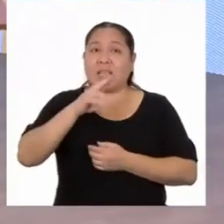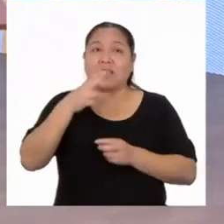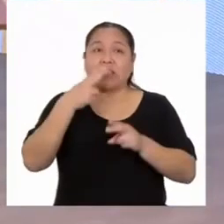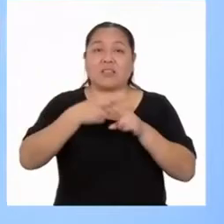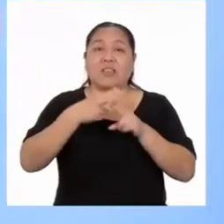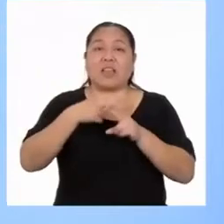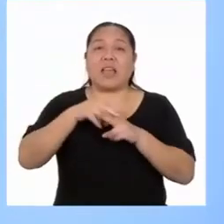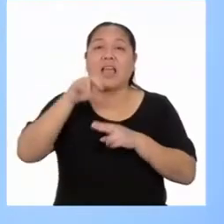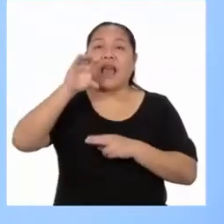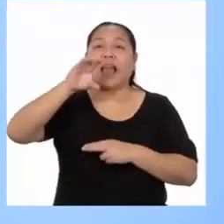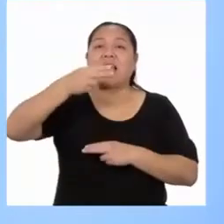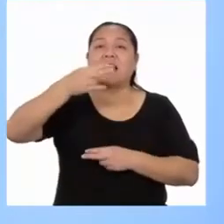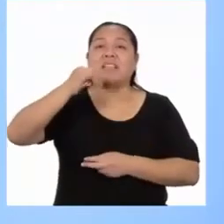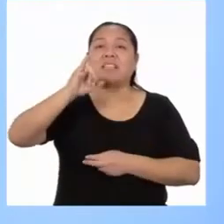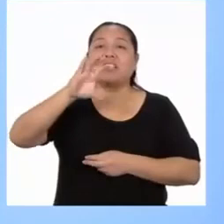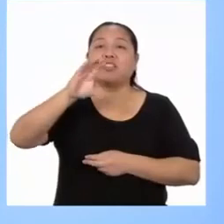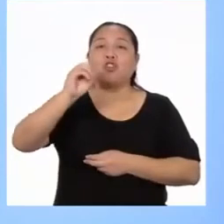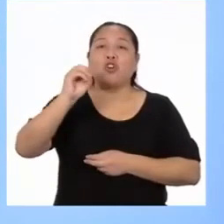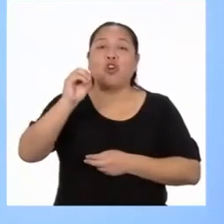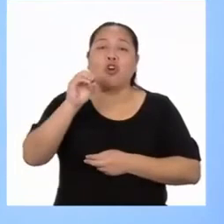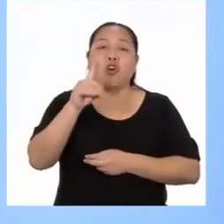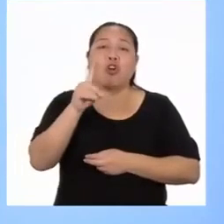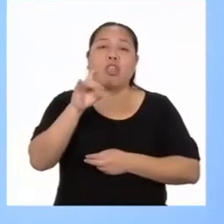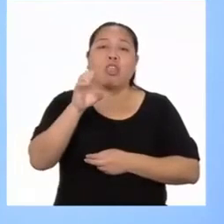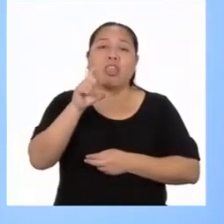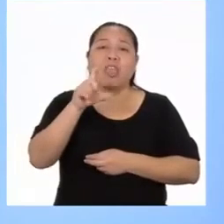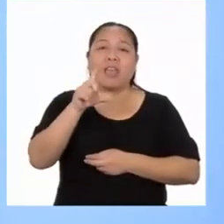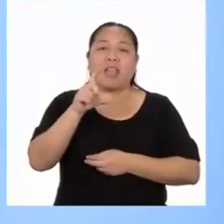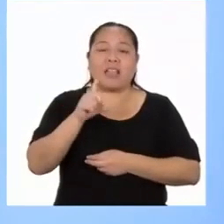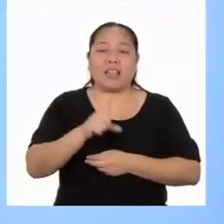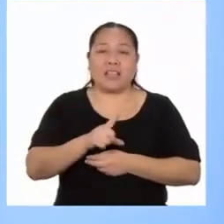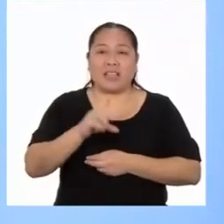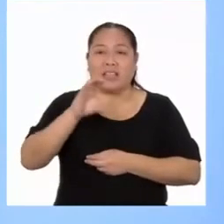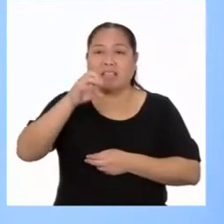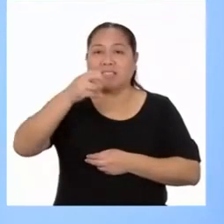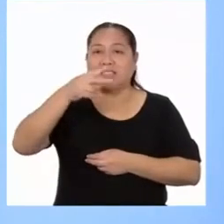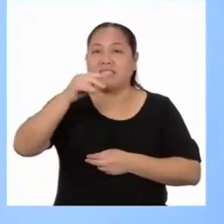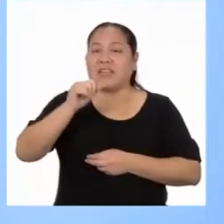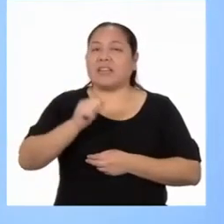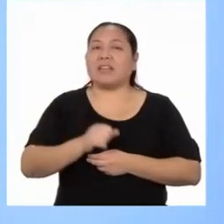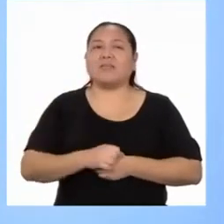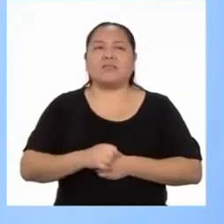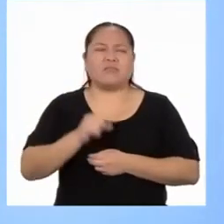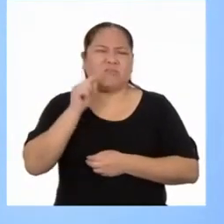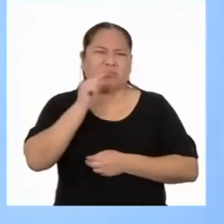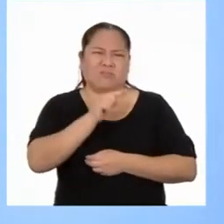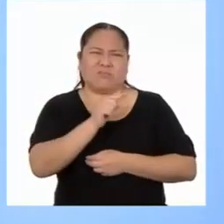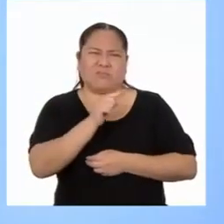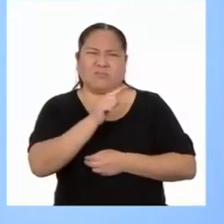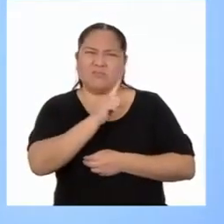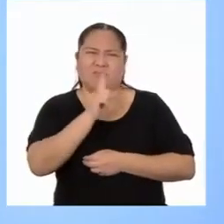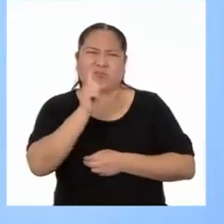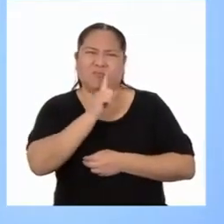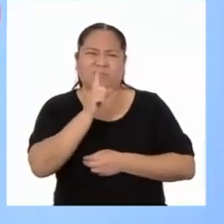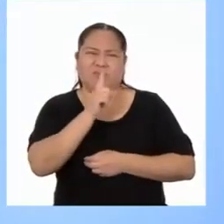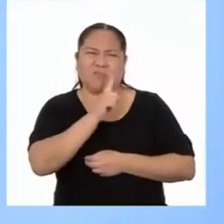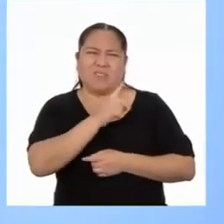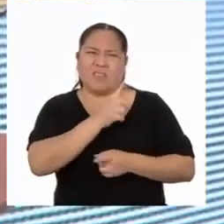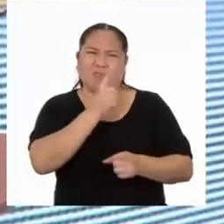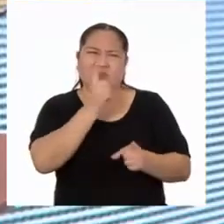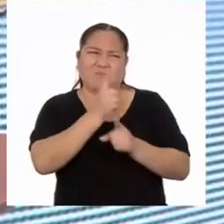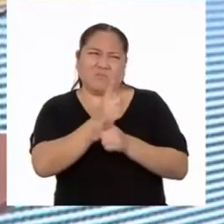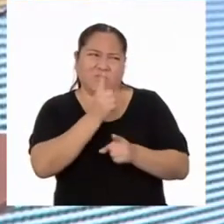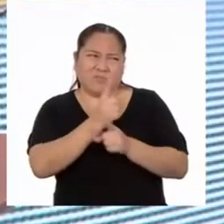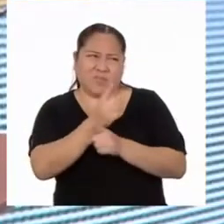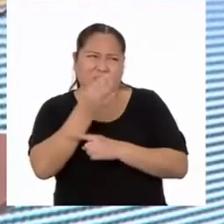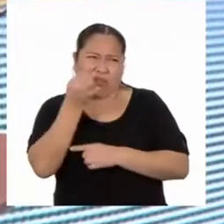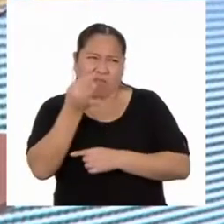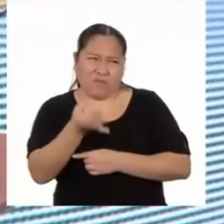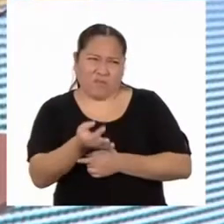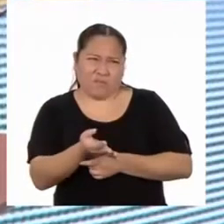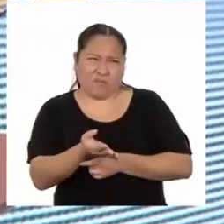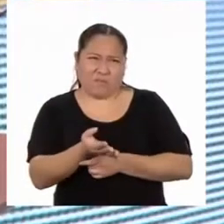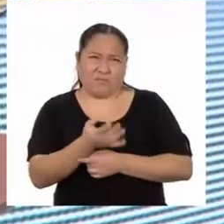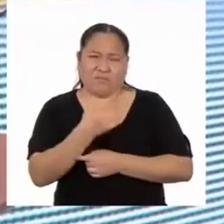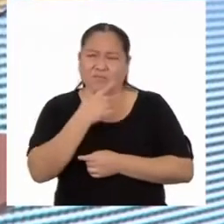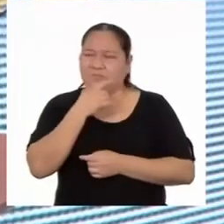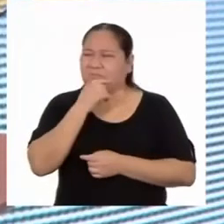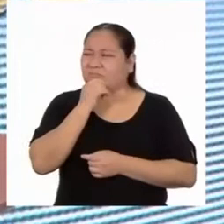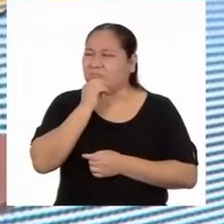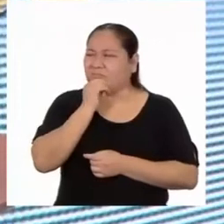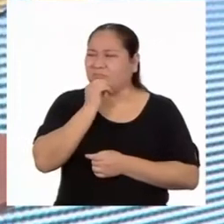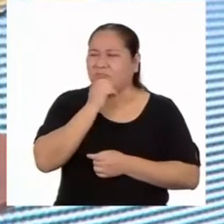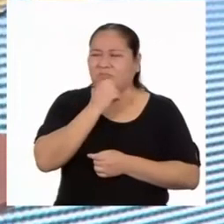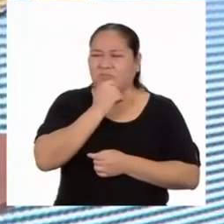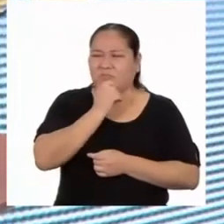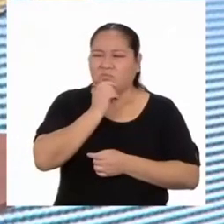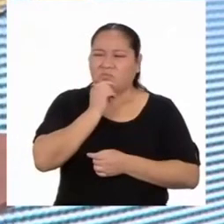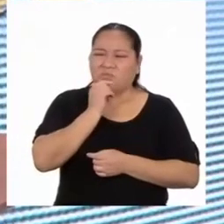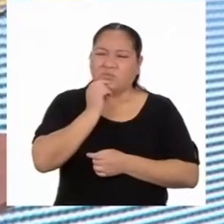del Charco. Pero el chico del charco no me parece una fuente muy confiable que digamos. Puede